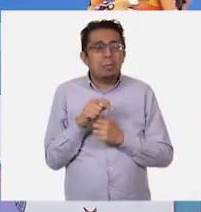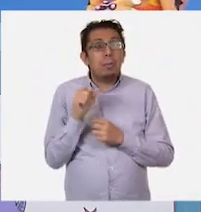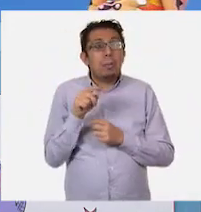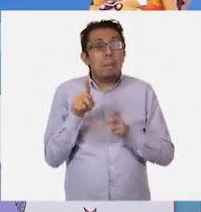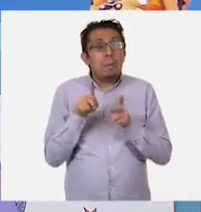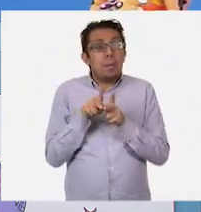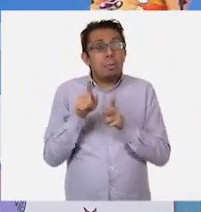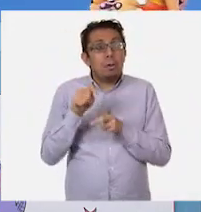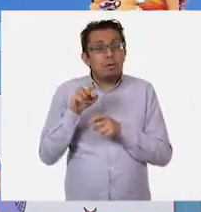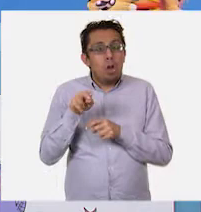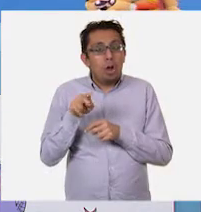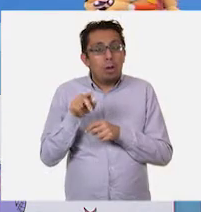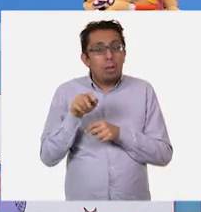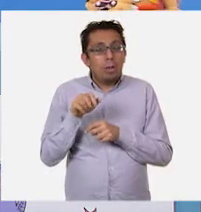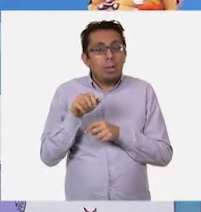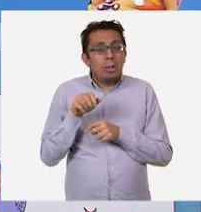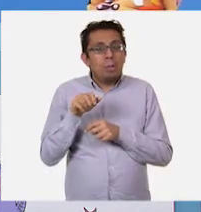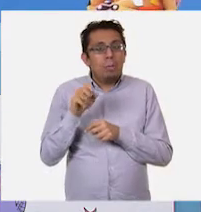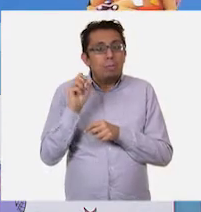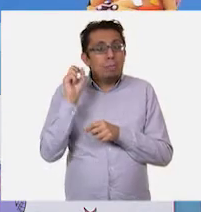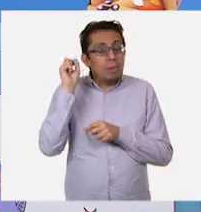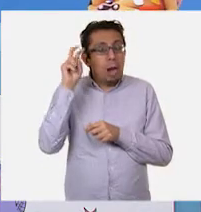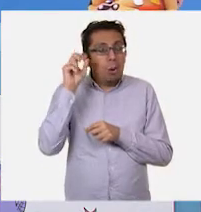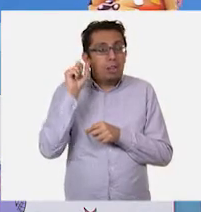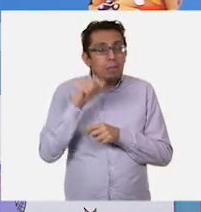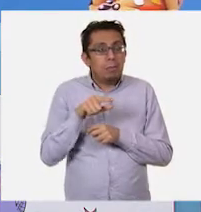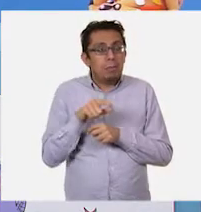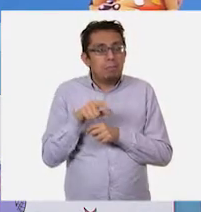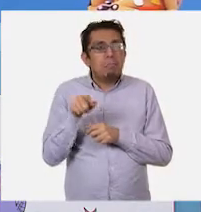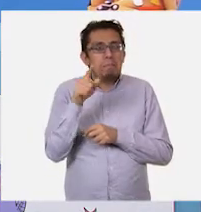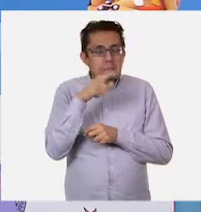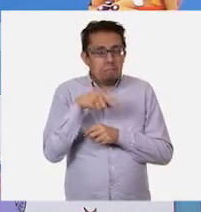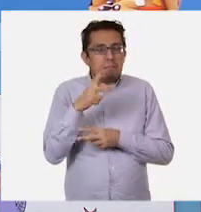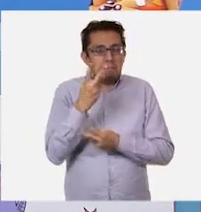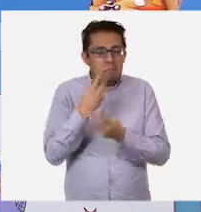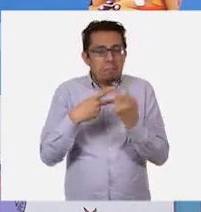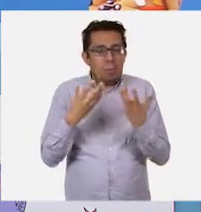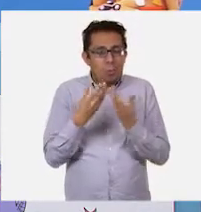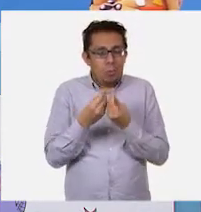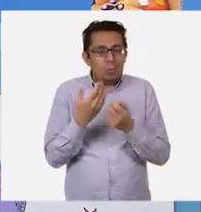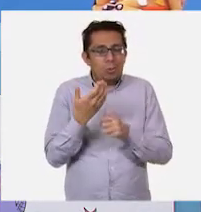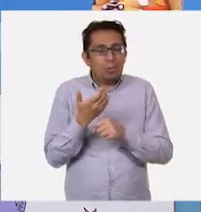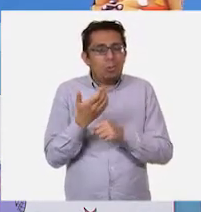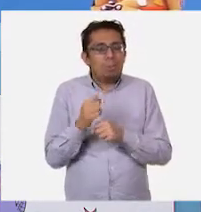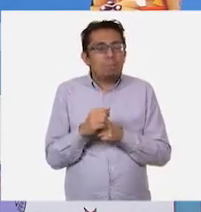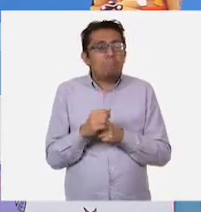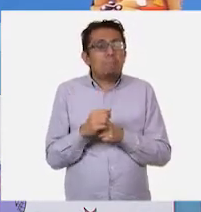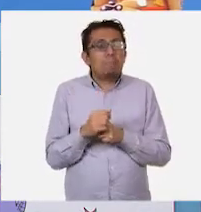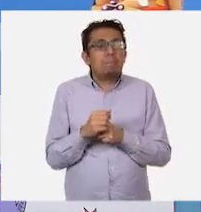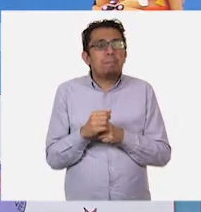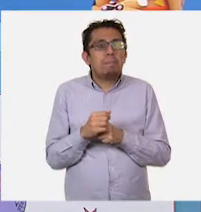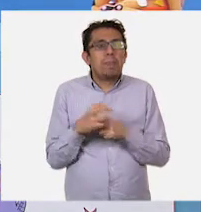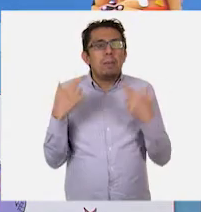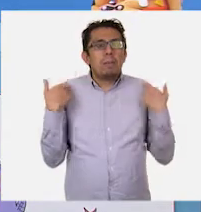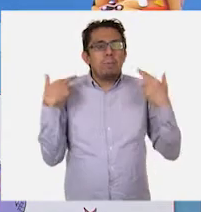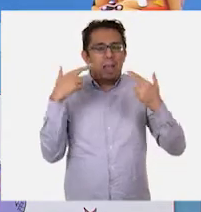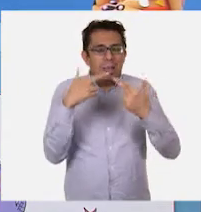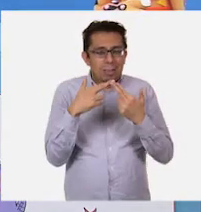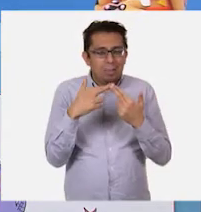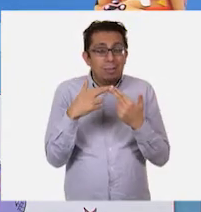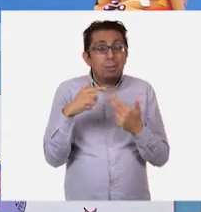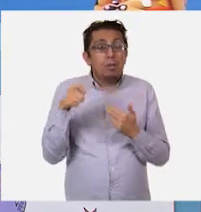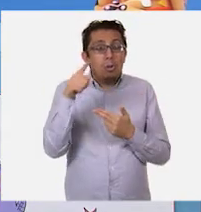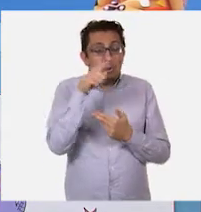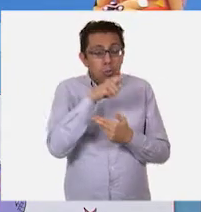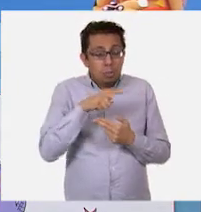Ton, Alejandra y Raulito. Y a los que estuvieron con nosotros hasta el último, a mis apreciados colegas docentes que desde sus hogares lograron transmitir a